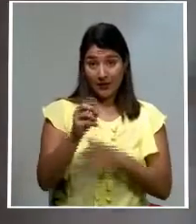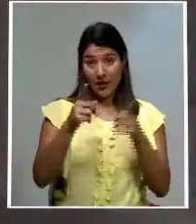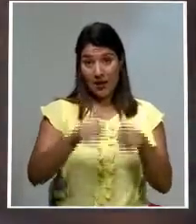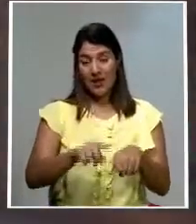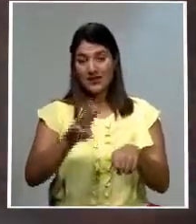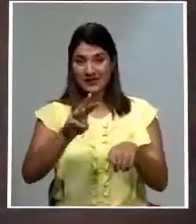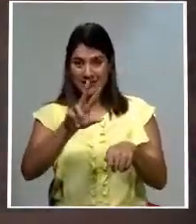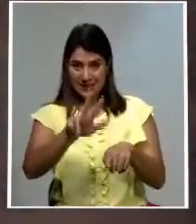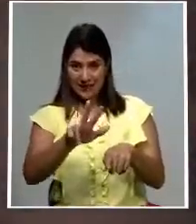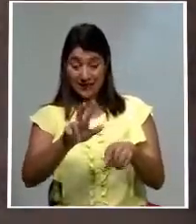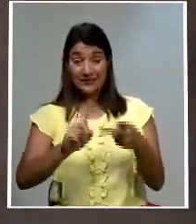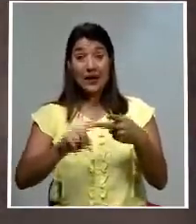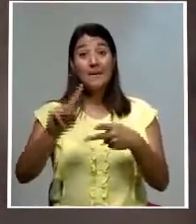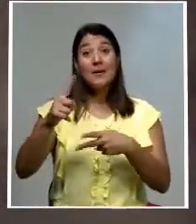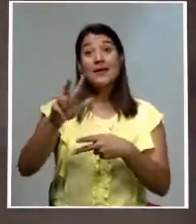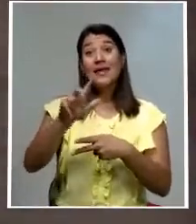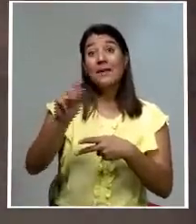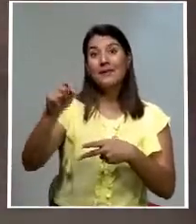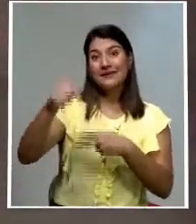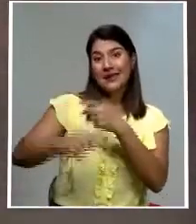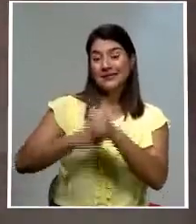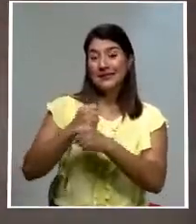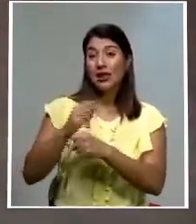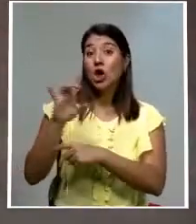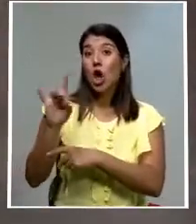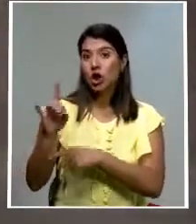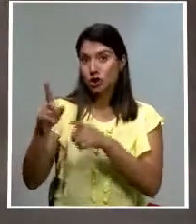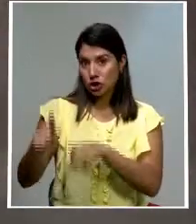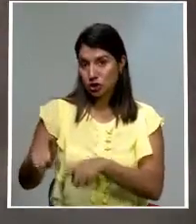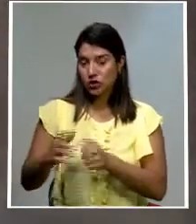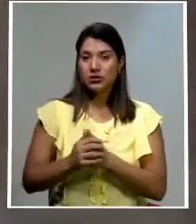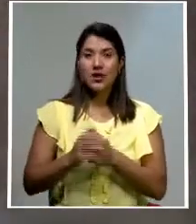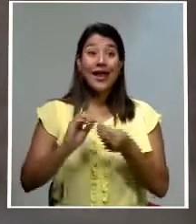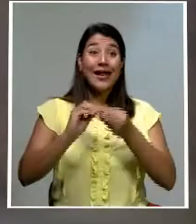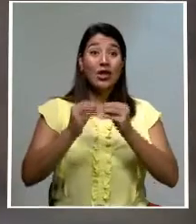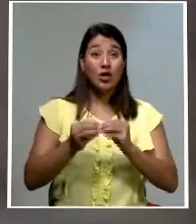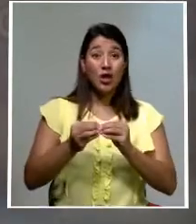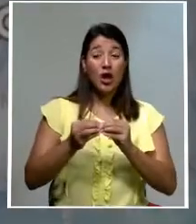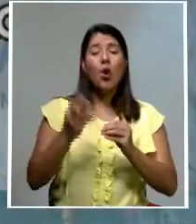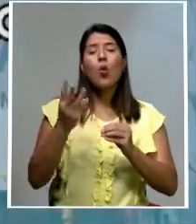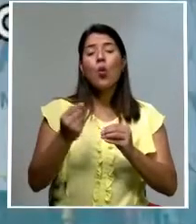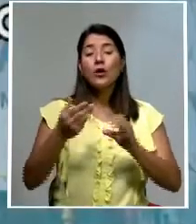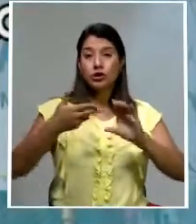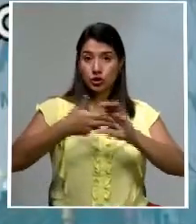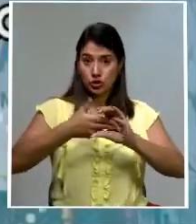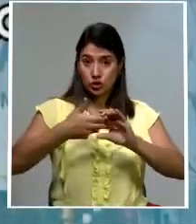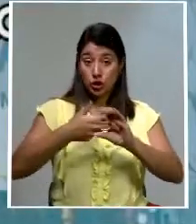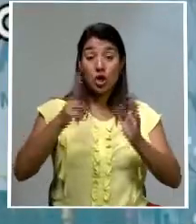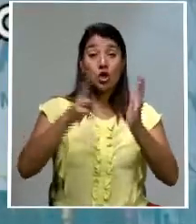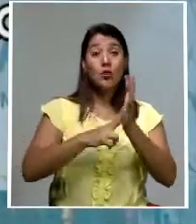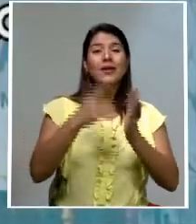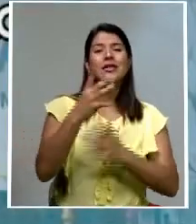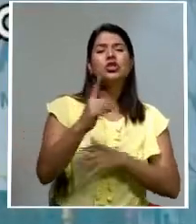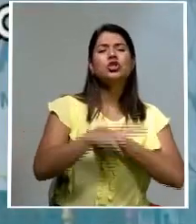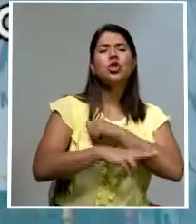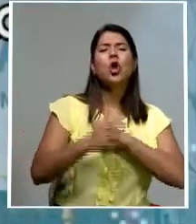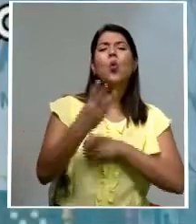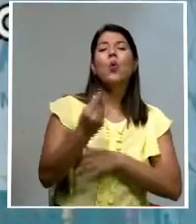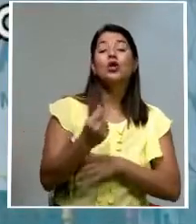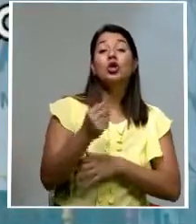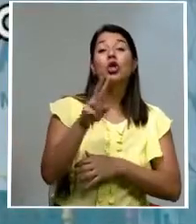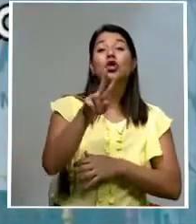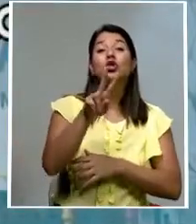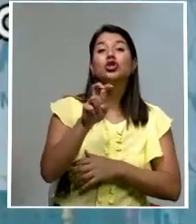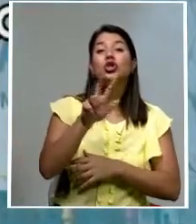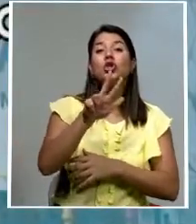para el primer trimestre de este año se presentaron 8. En cuanto a la cantidad de combustible robado, en el 2018 fueron